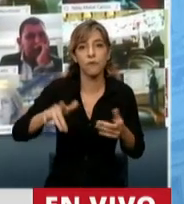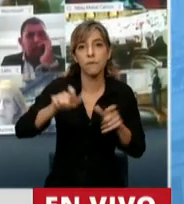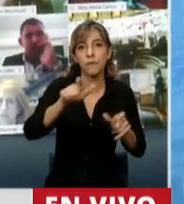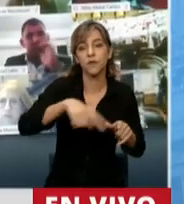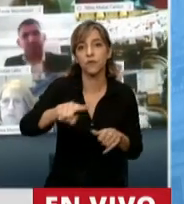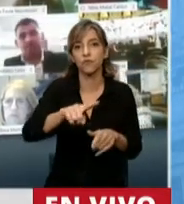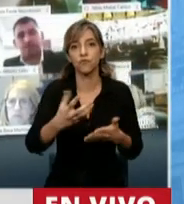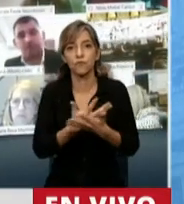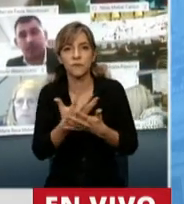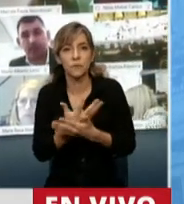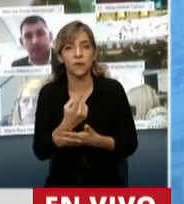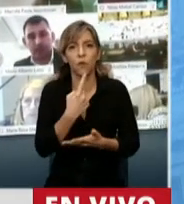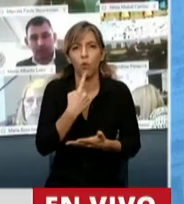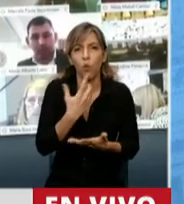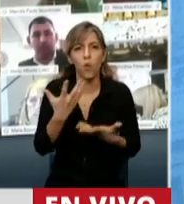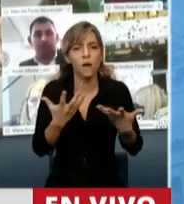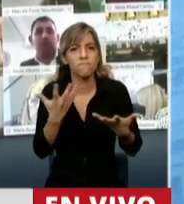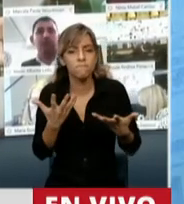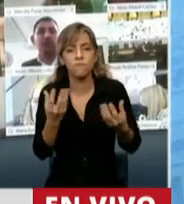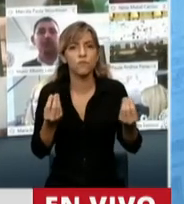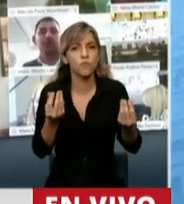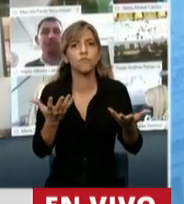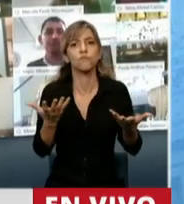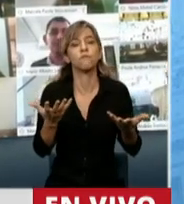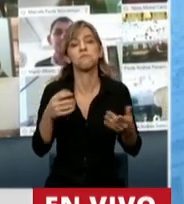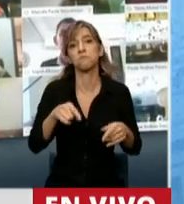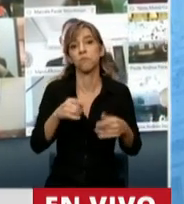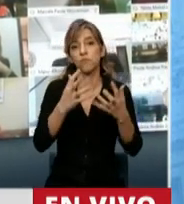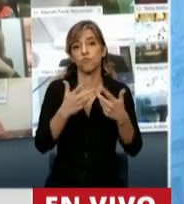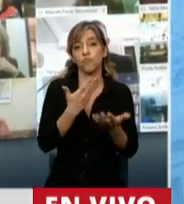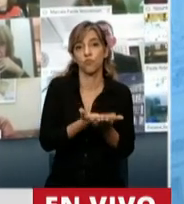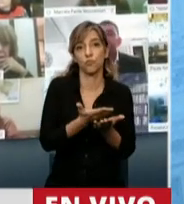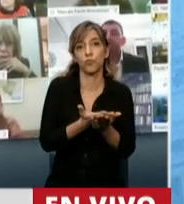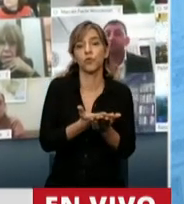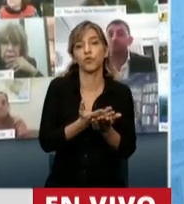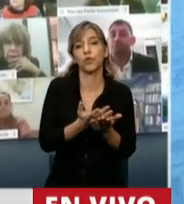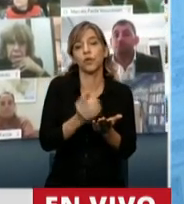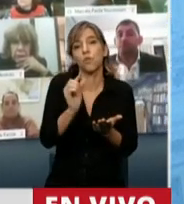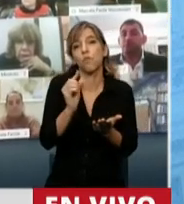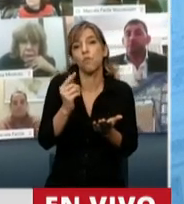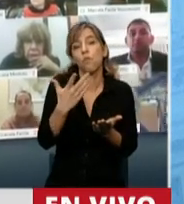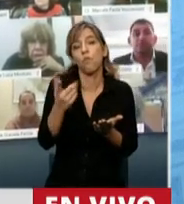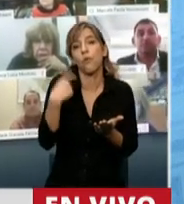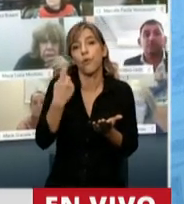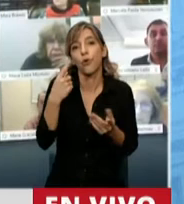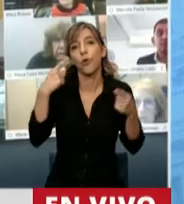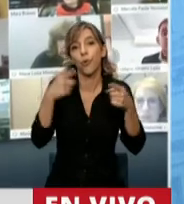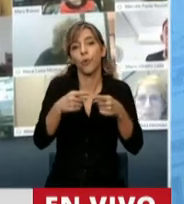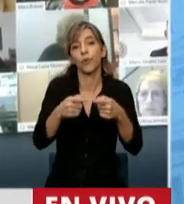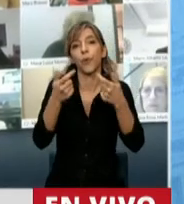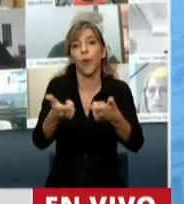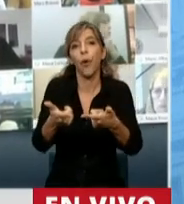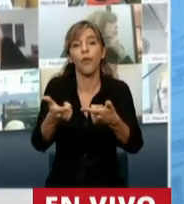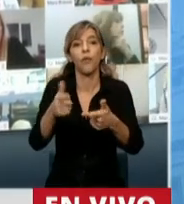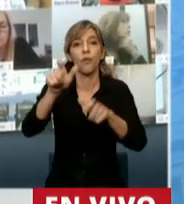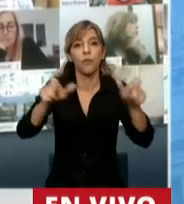de incertidumbre y donde en definitiva este proyecto de moratoria lo que intenta es llevar un poco de alivio a las familias a las